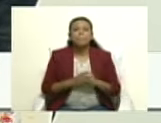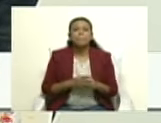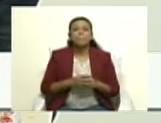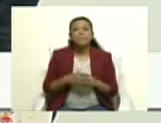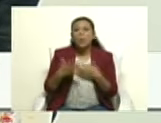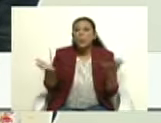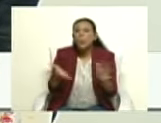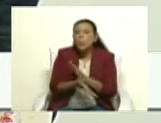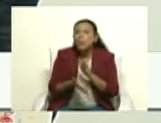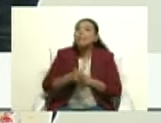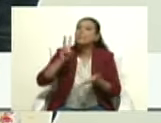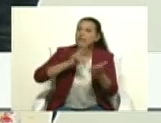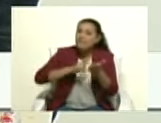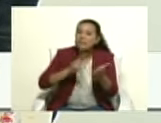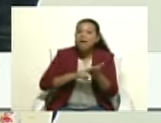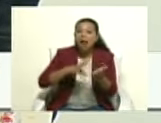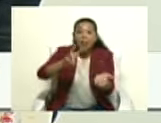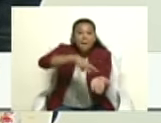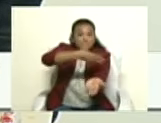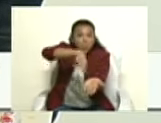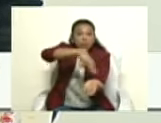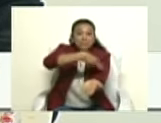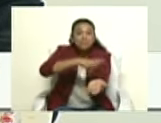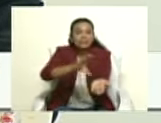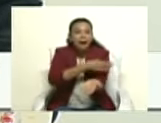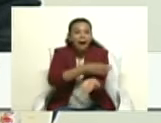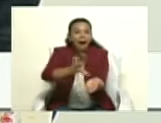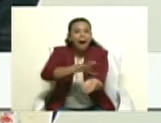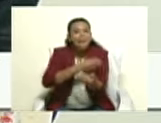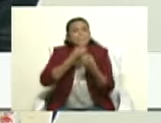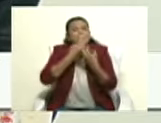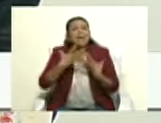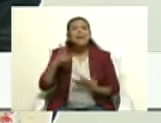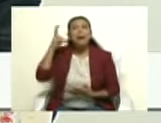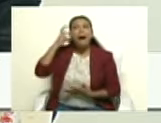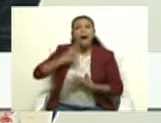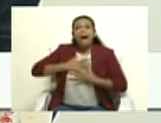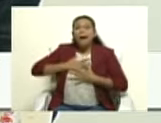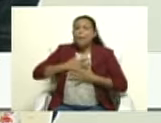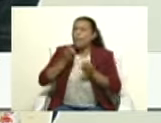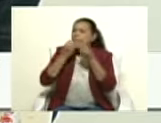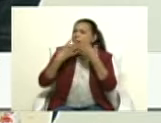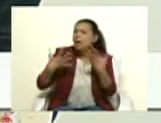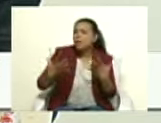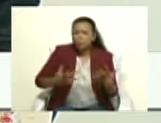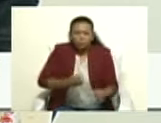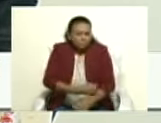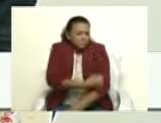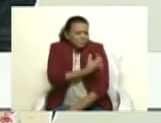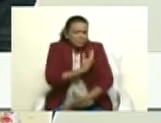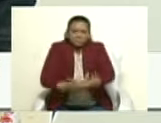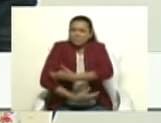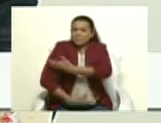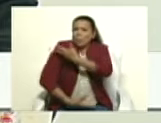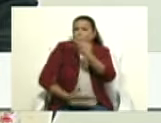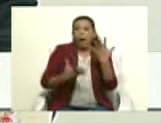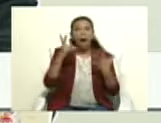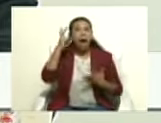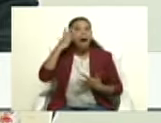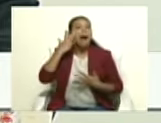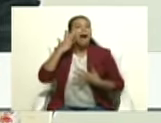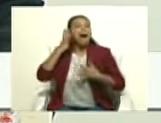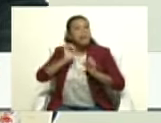compañeros que verdaderamente la música venezolana tiene un encanto, tiene un poder, llega a ser verdaderamente masiva si la